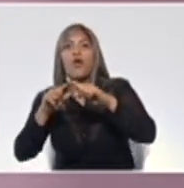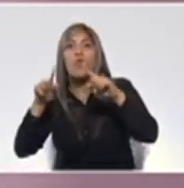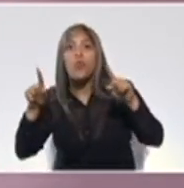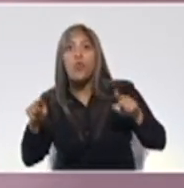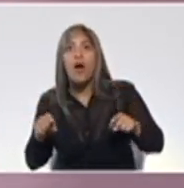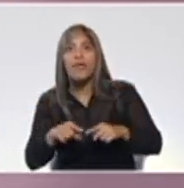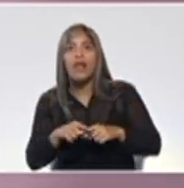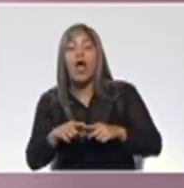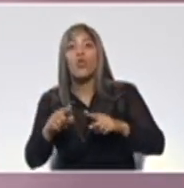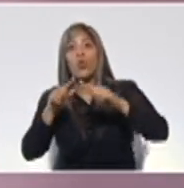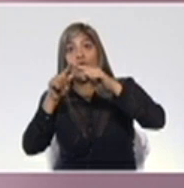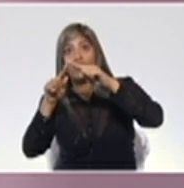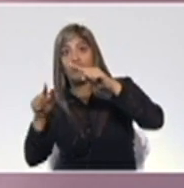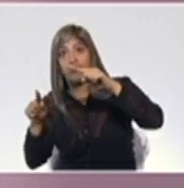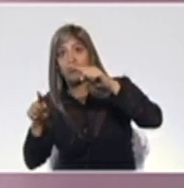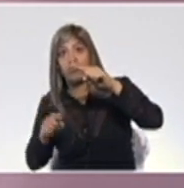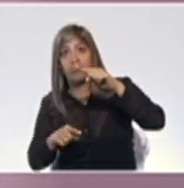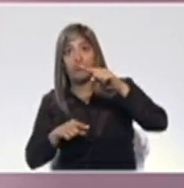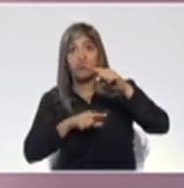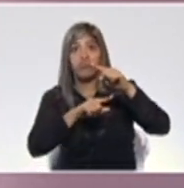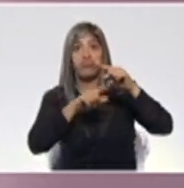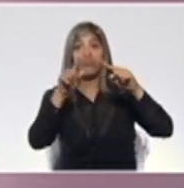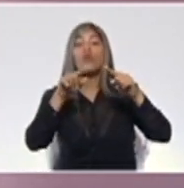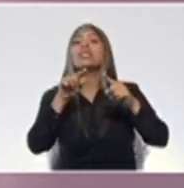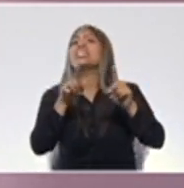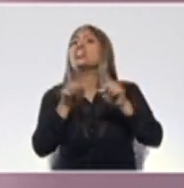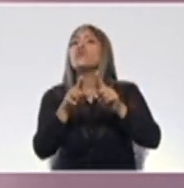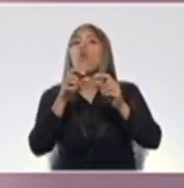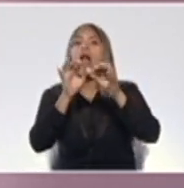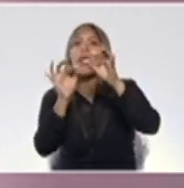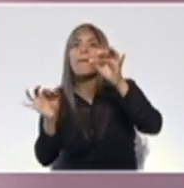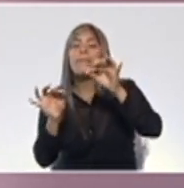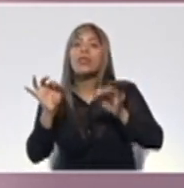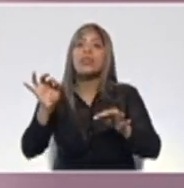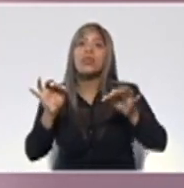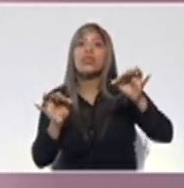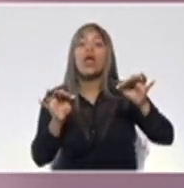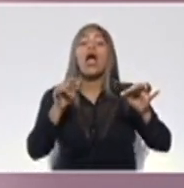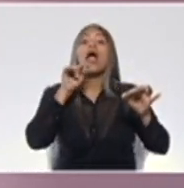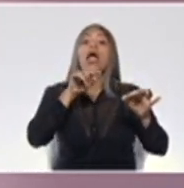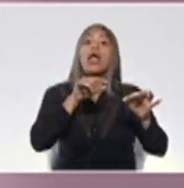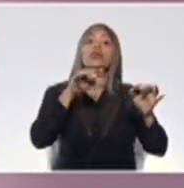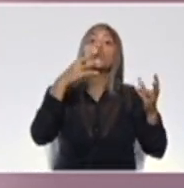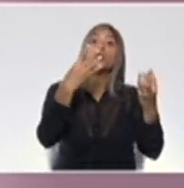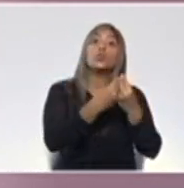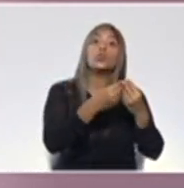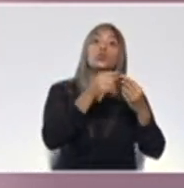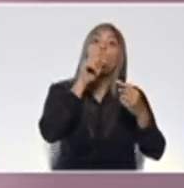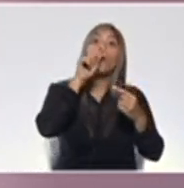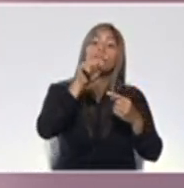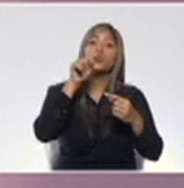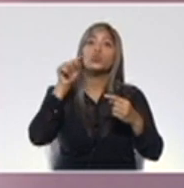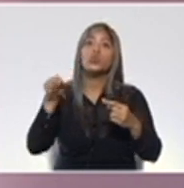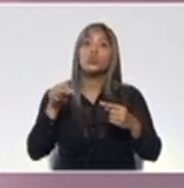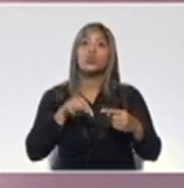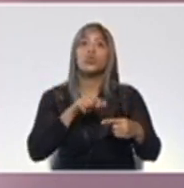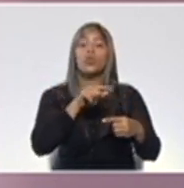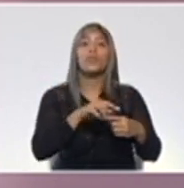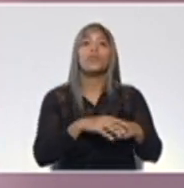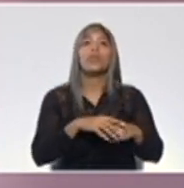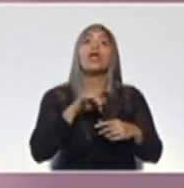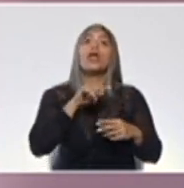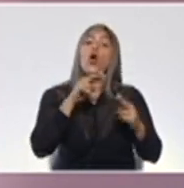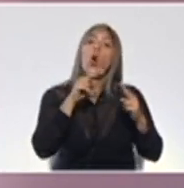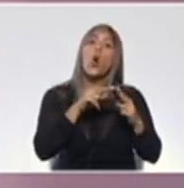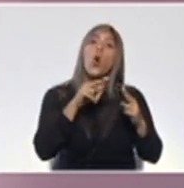misma longitud y los lados se unen por puntos y esos puntos se